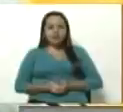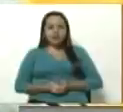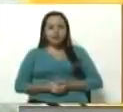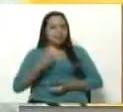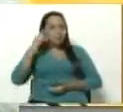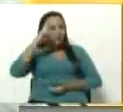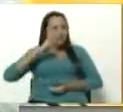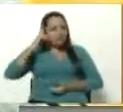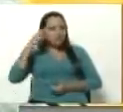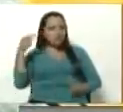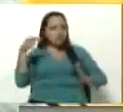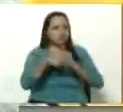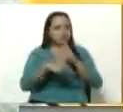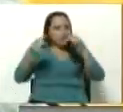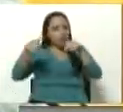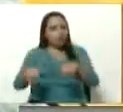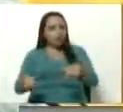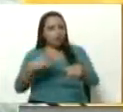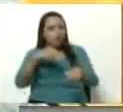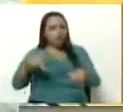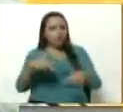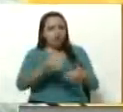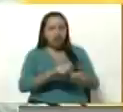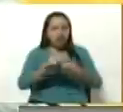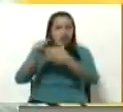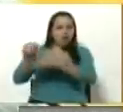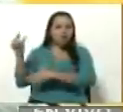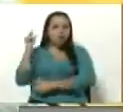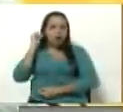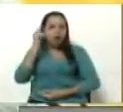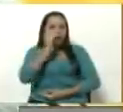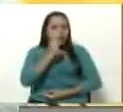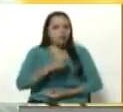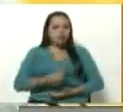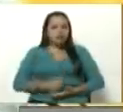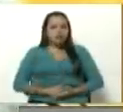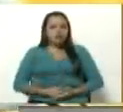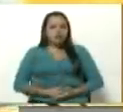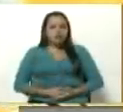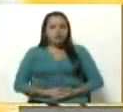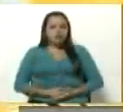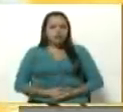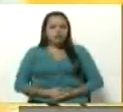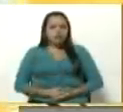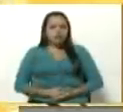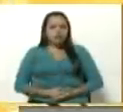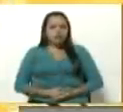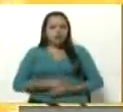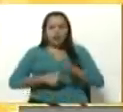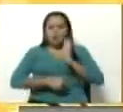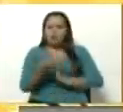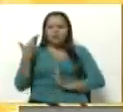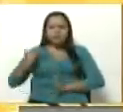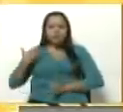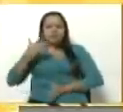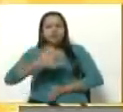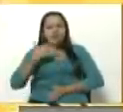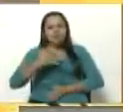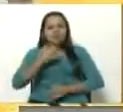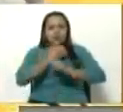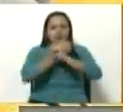profunda que hoy nosotros los líderes, lideresas, en el más puro sentimiento de